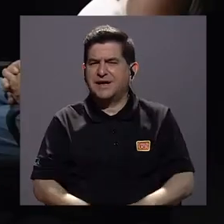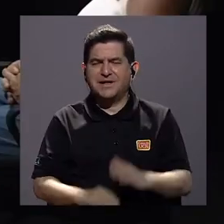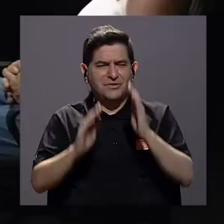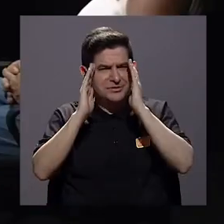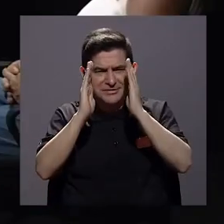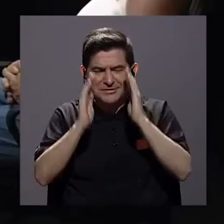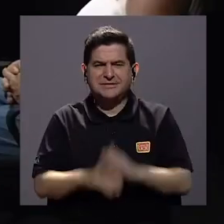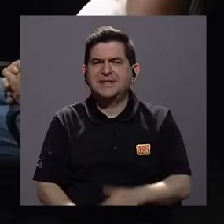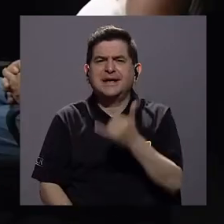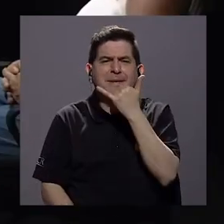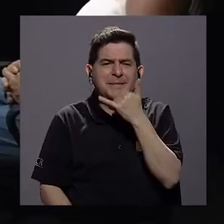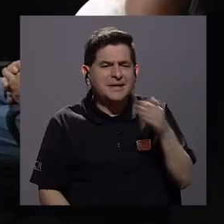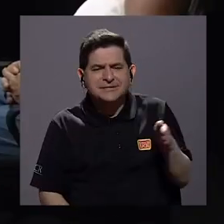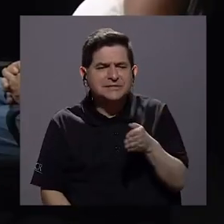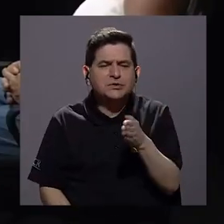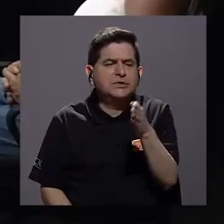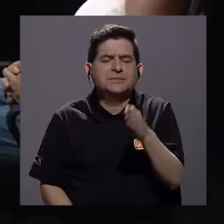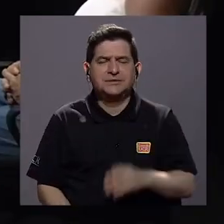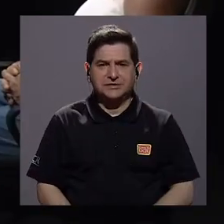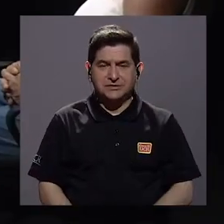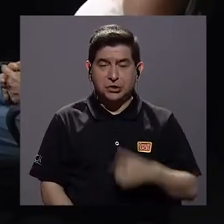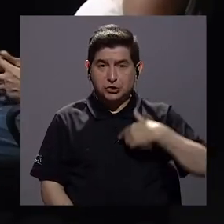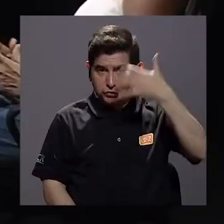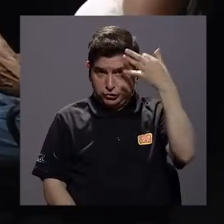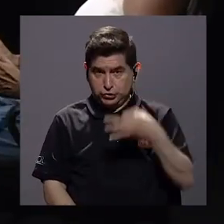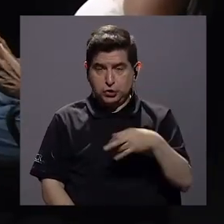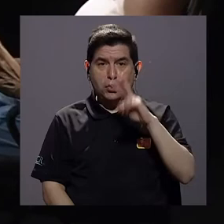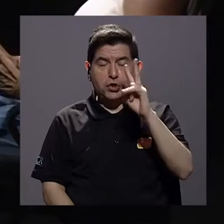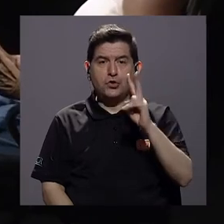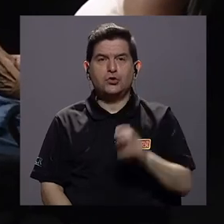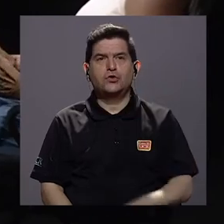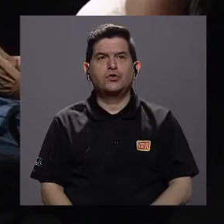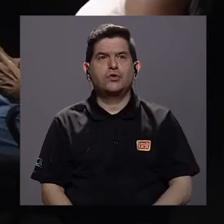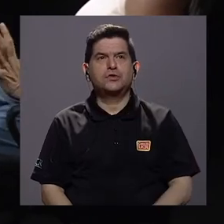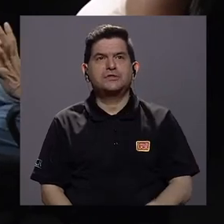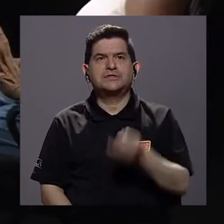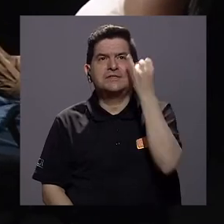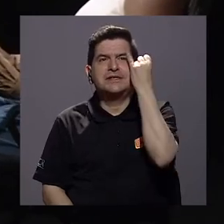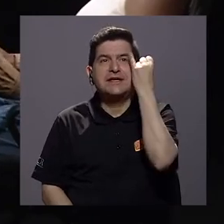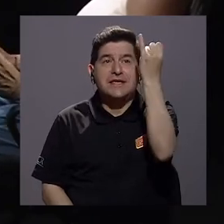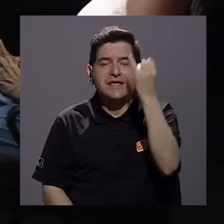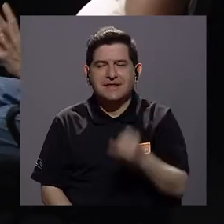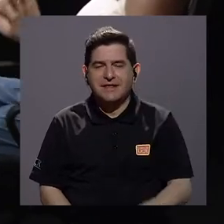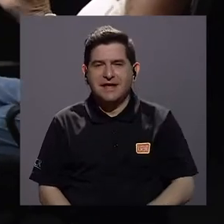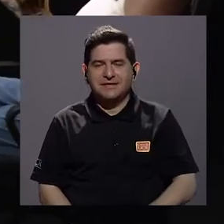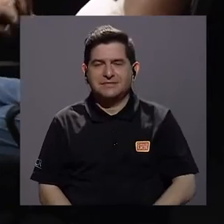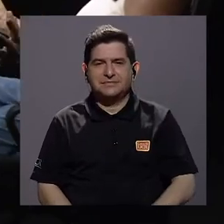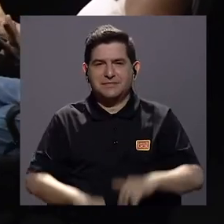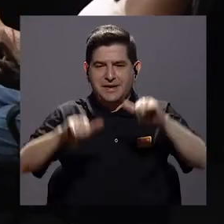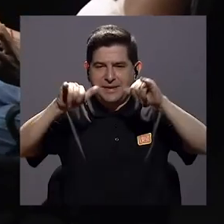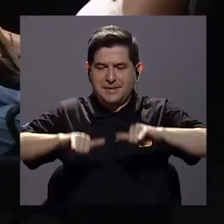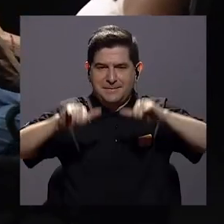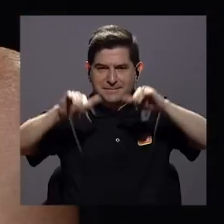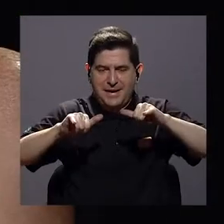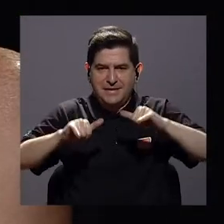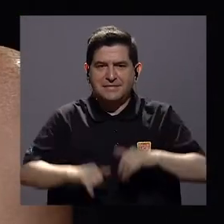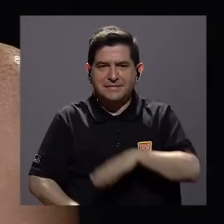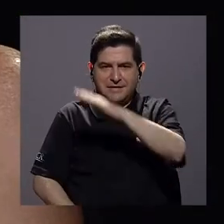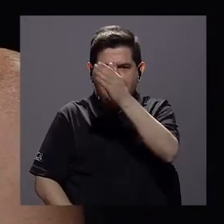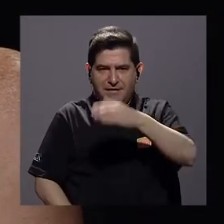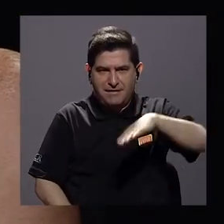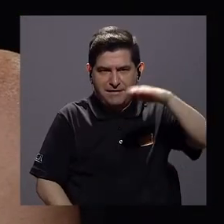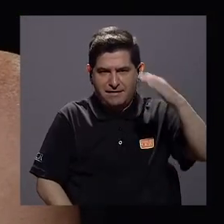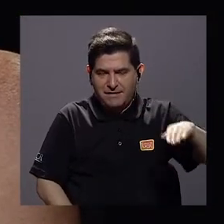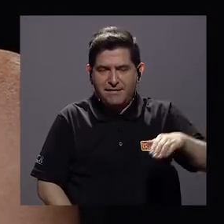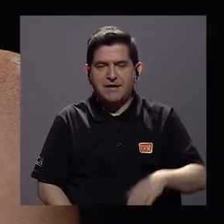¿Qué pasa con los peces, doña Vivian? Bueno, yo creo que hay dos líneas, digamos, ideológicas en la conservación del mar, ¿verdad?